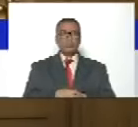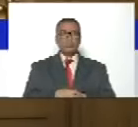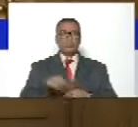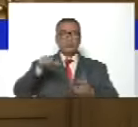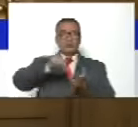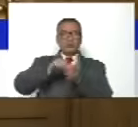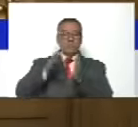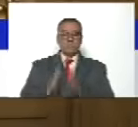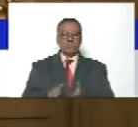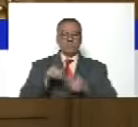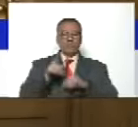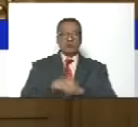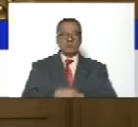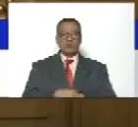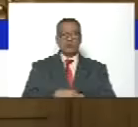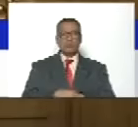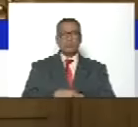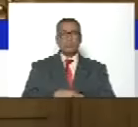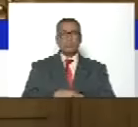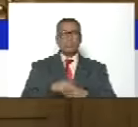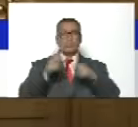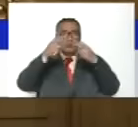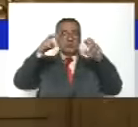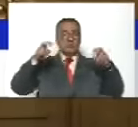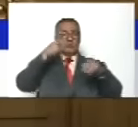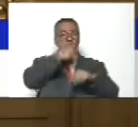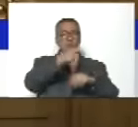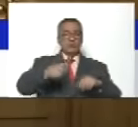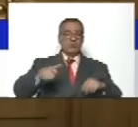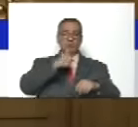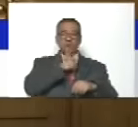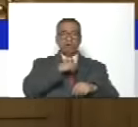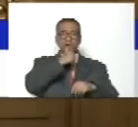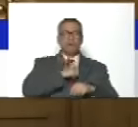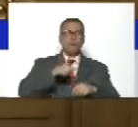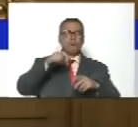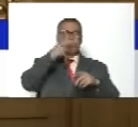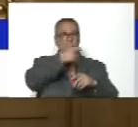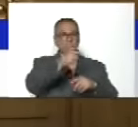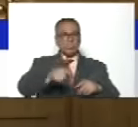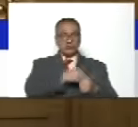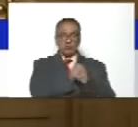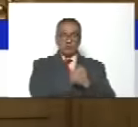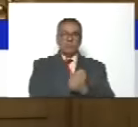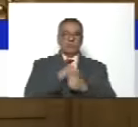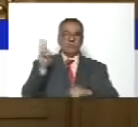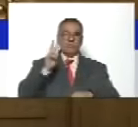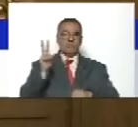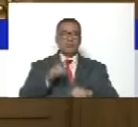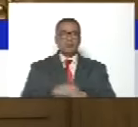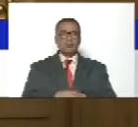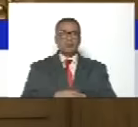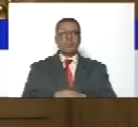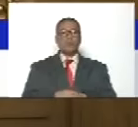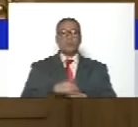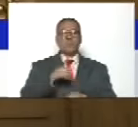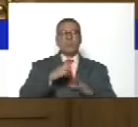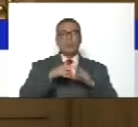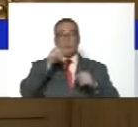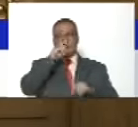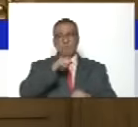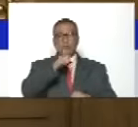Ibrahim Raisi, abro comillas, al pueblo resistente, al pueblo noble y querido de Venezuela, que años